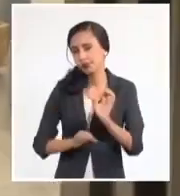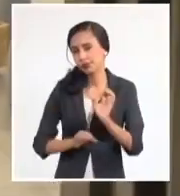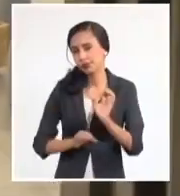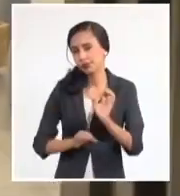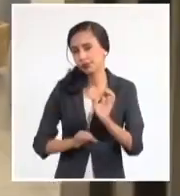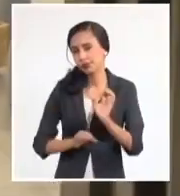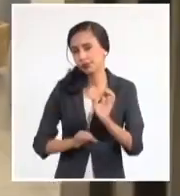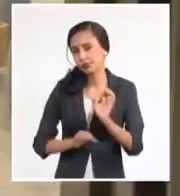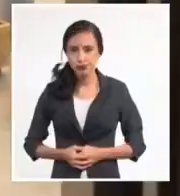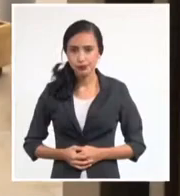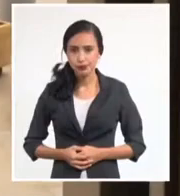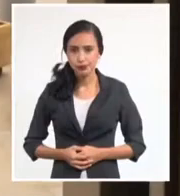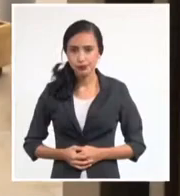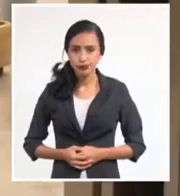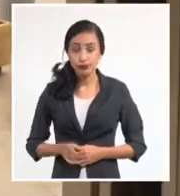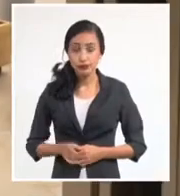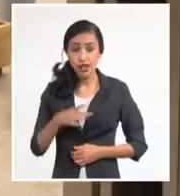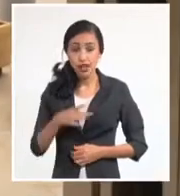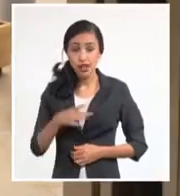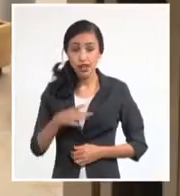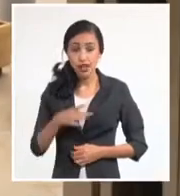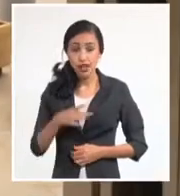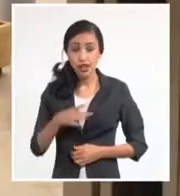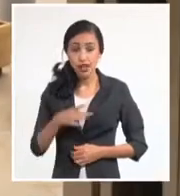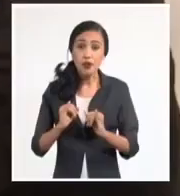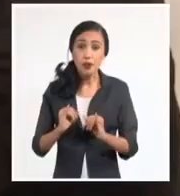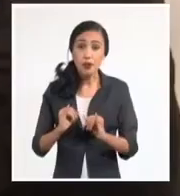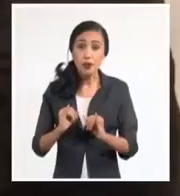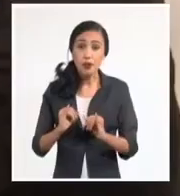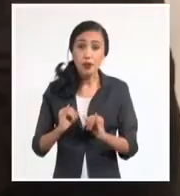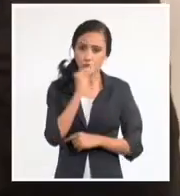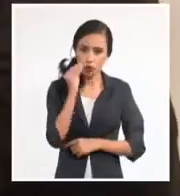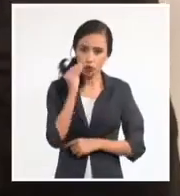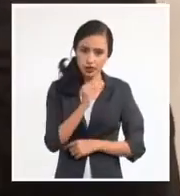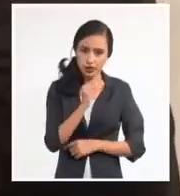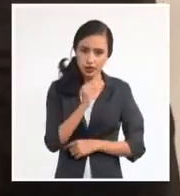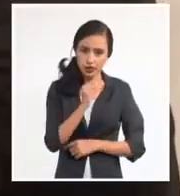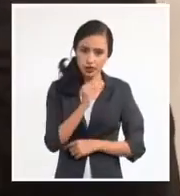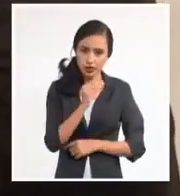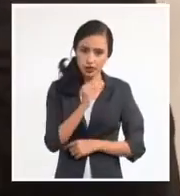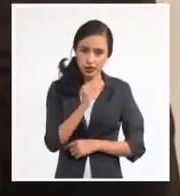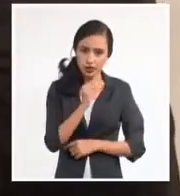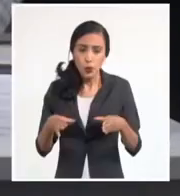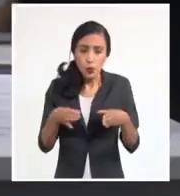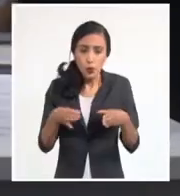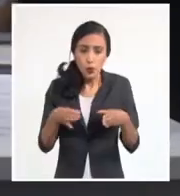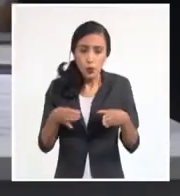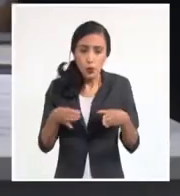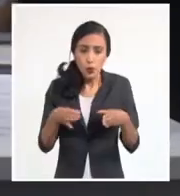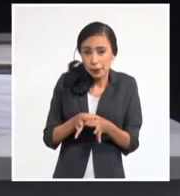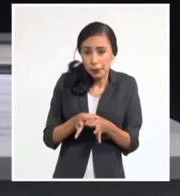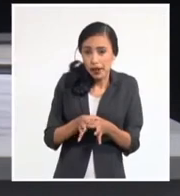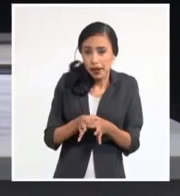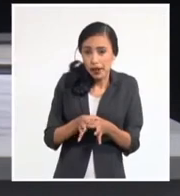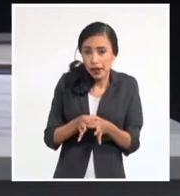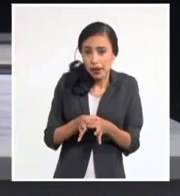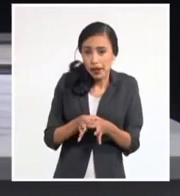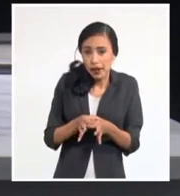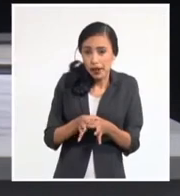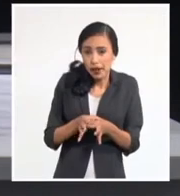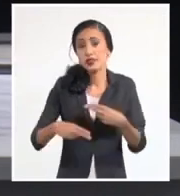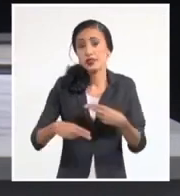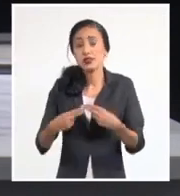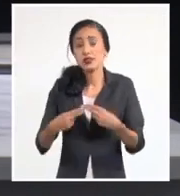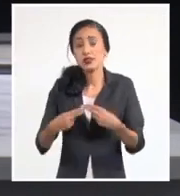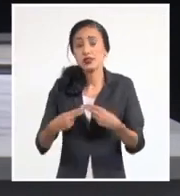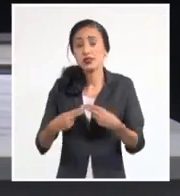lo tiene la información que soporta esta tecnología. A partir del pequeño grupo de digitalización que se creó, logró